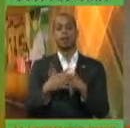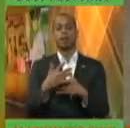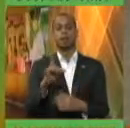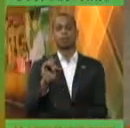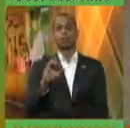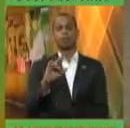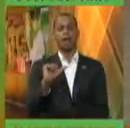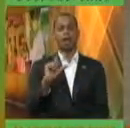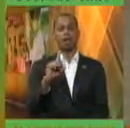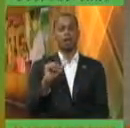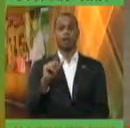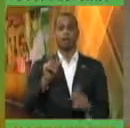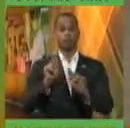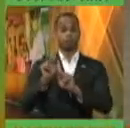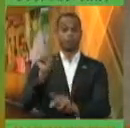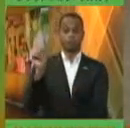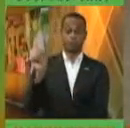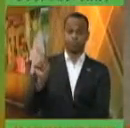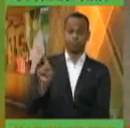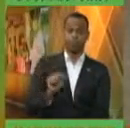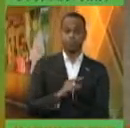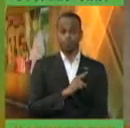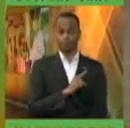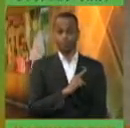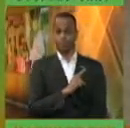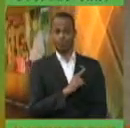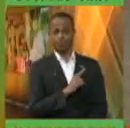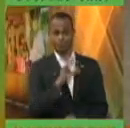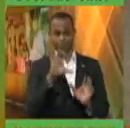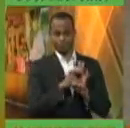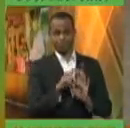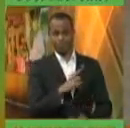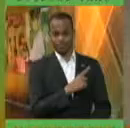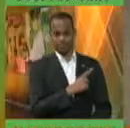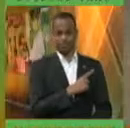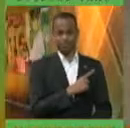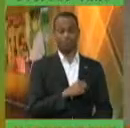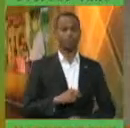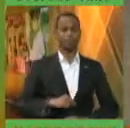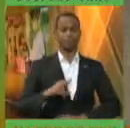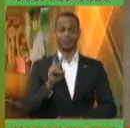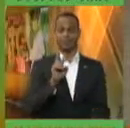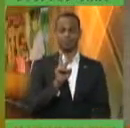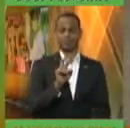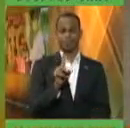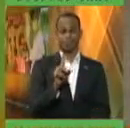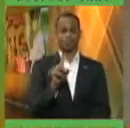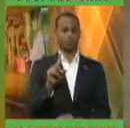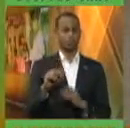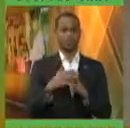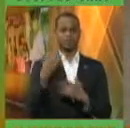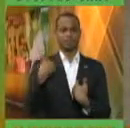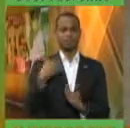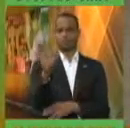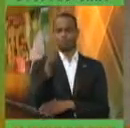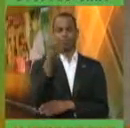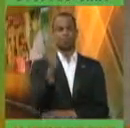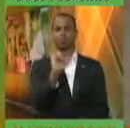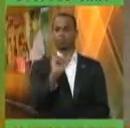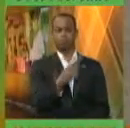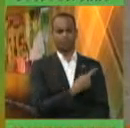se le ponen todas todas las playas a que ustedes vayan bueno las veintiún playas certificadas hasta ahora tienen una bandera así como